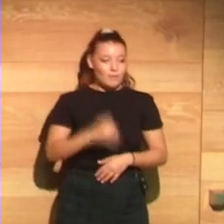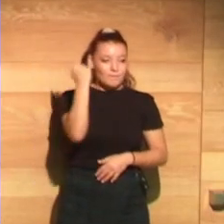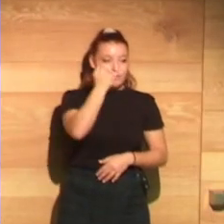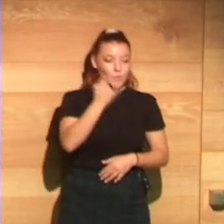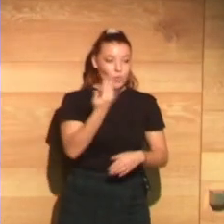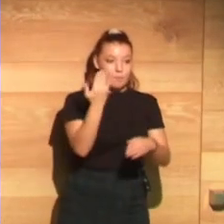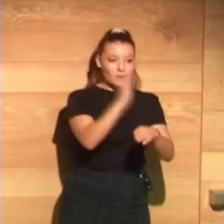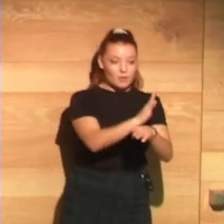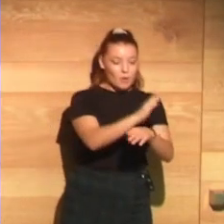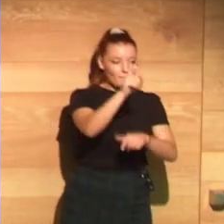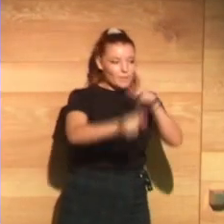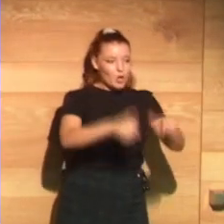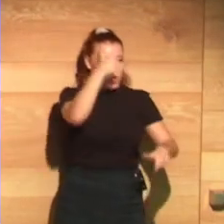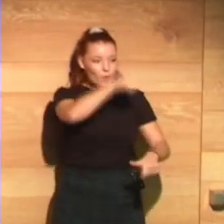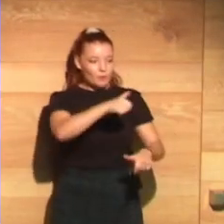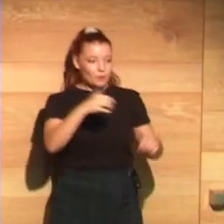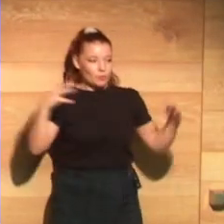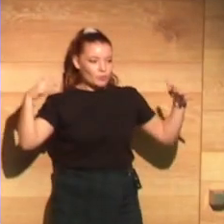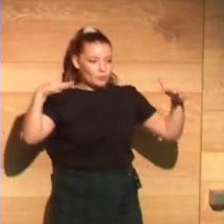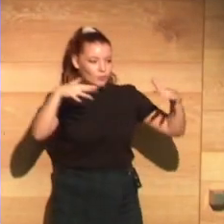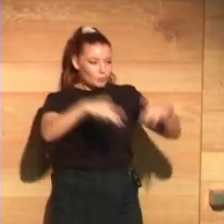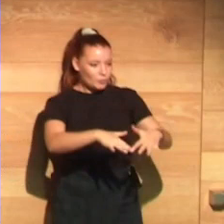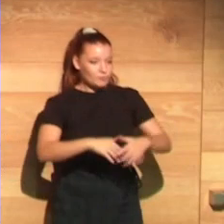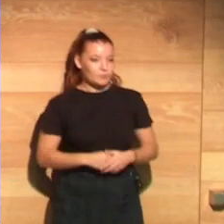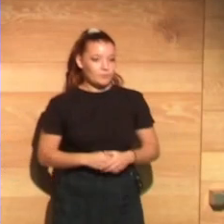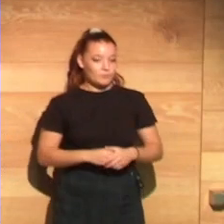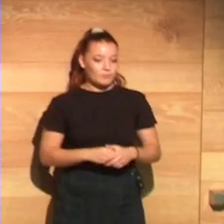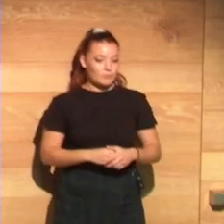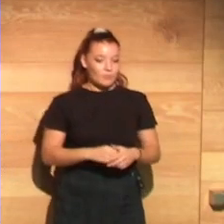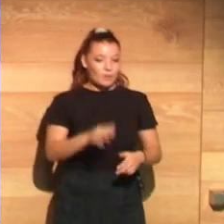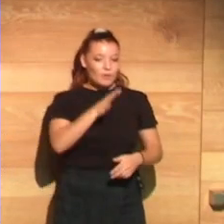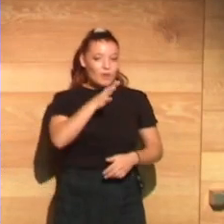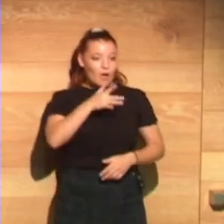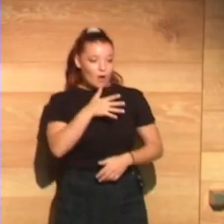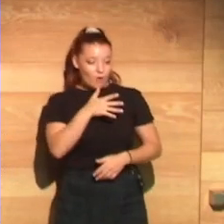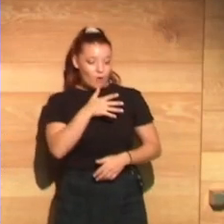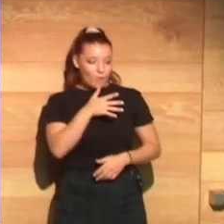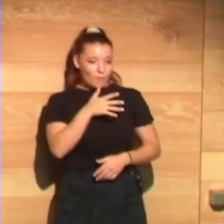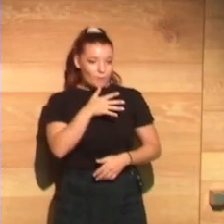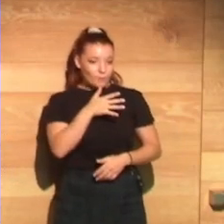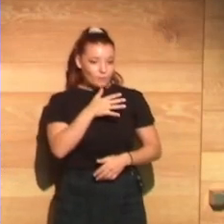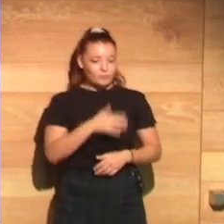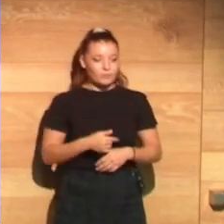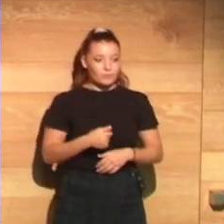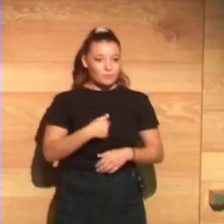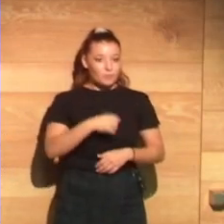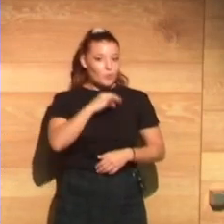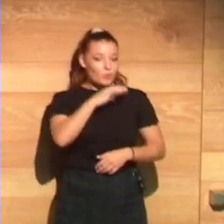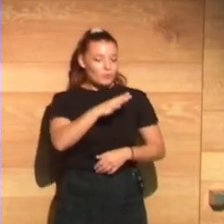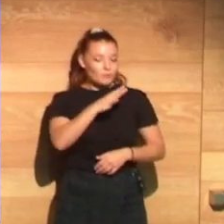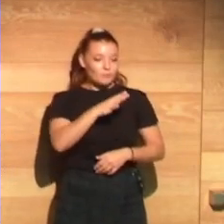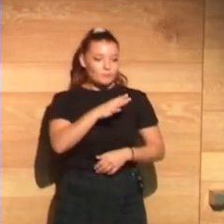¿no? Pero cuando fue la presentación de Bowie sí que fueron muchos hombres,